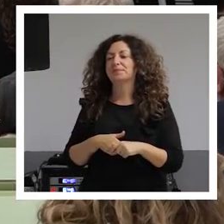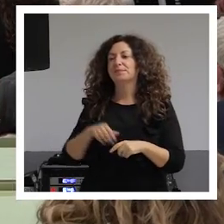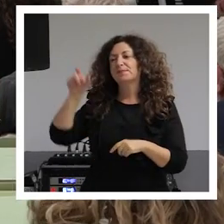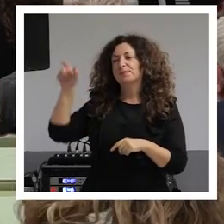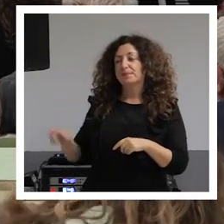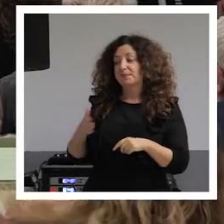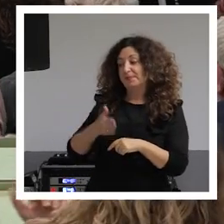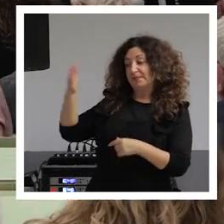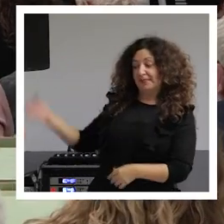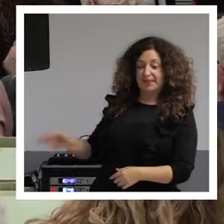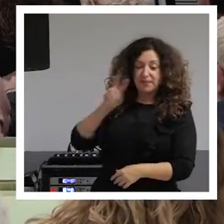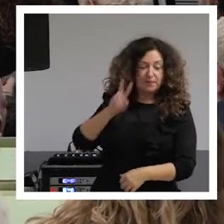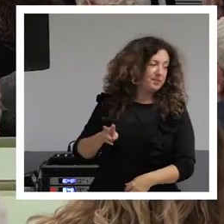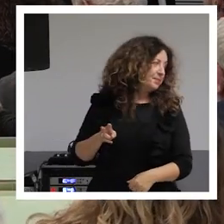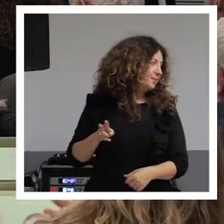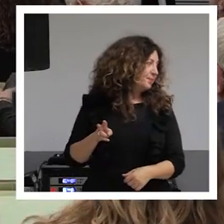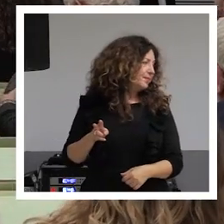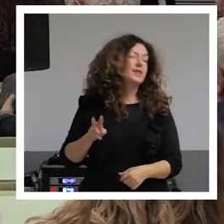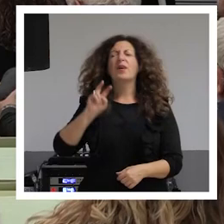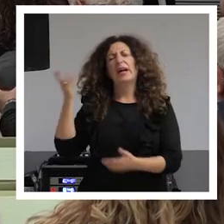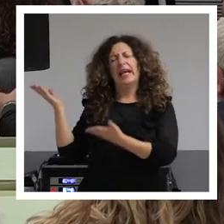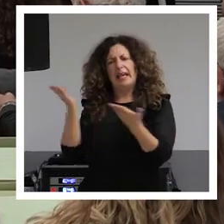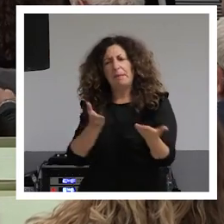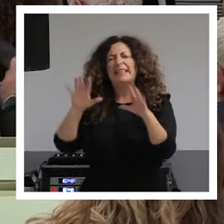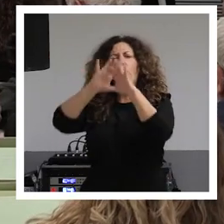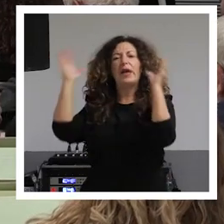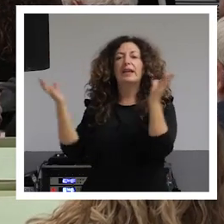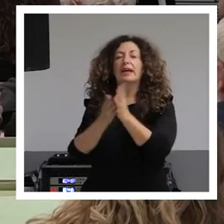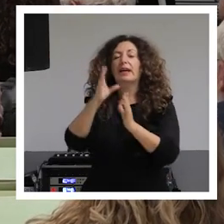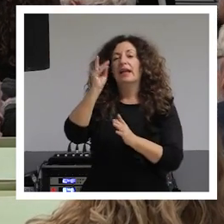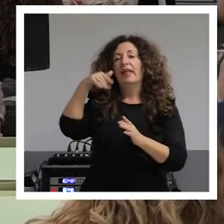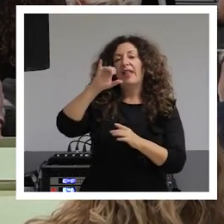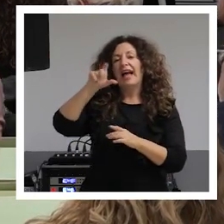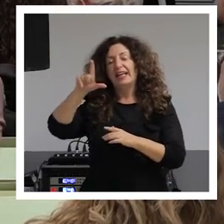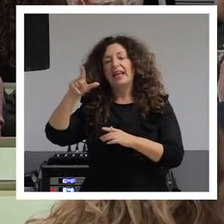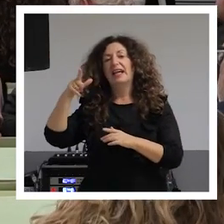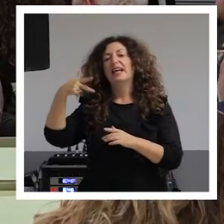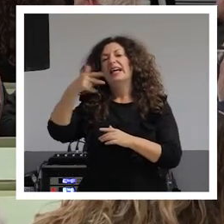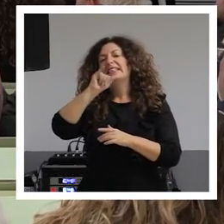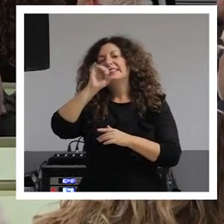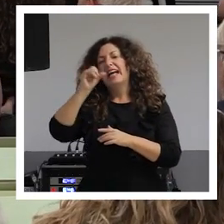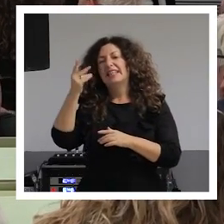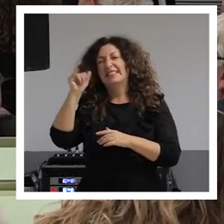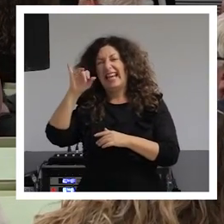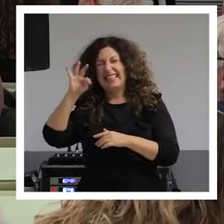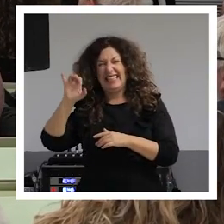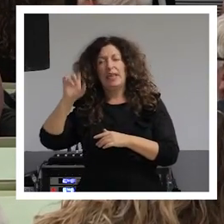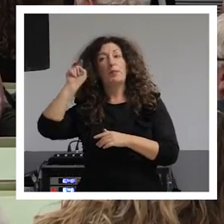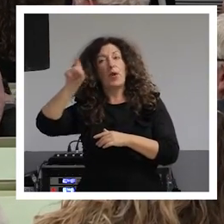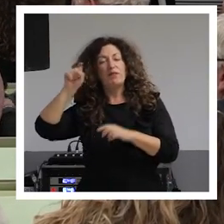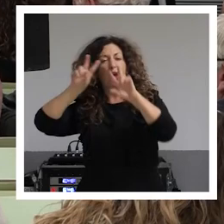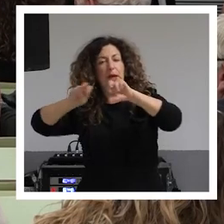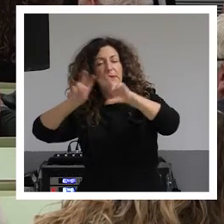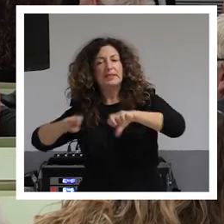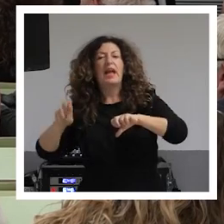y más a este lado Tenemos también a otro invitado internacional Daniel chasquetti profesor investigador de ciencias políticas en la